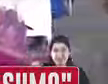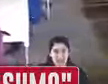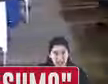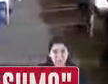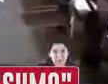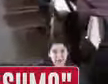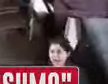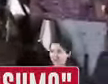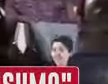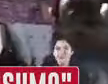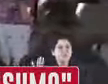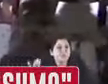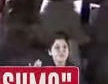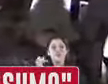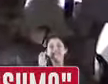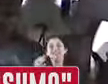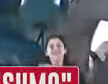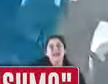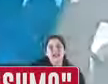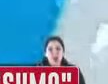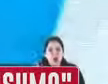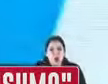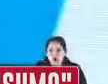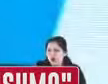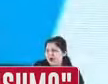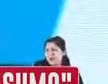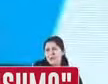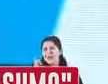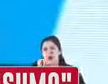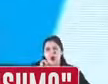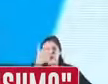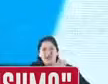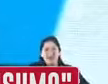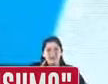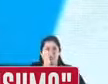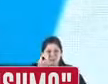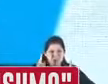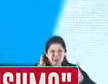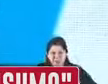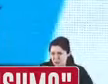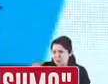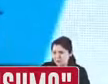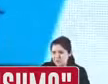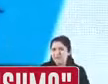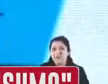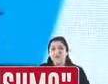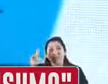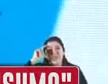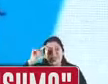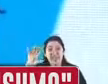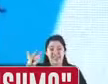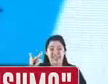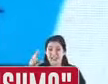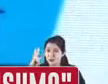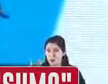con el salario en dólares más alto de américa latina' y la devolvieron el 10 de diciembre cuatro